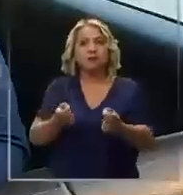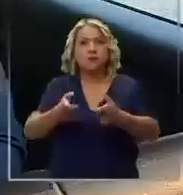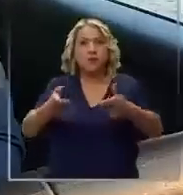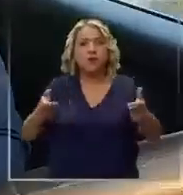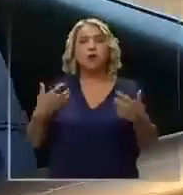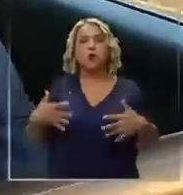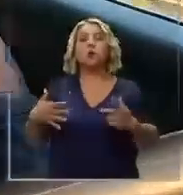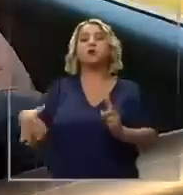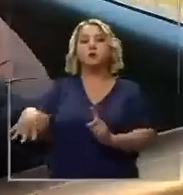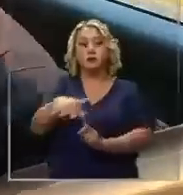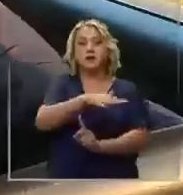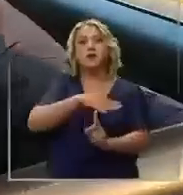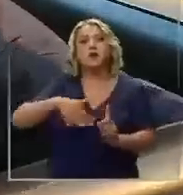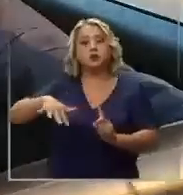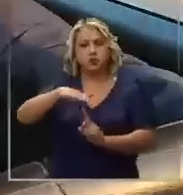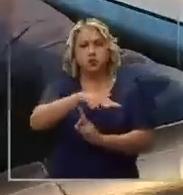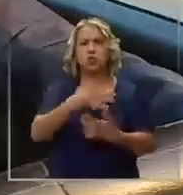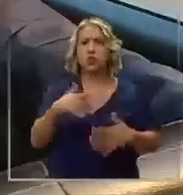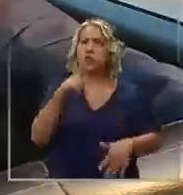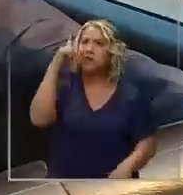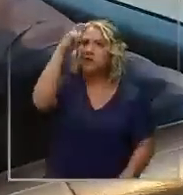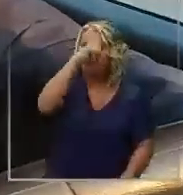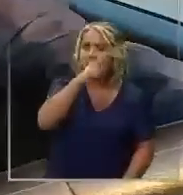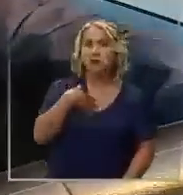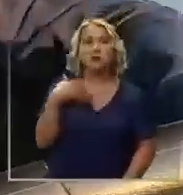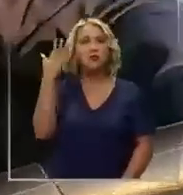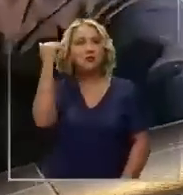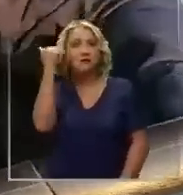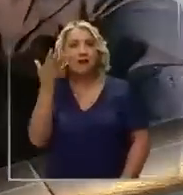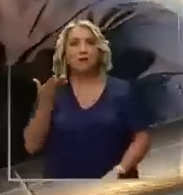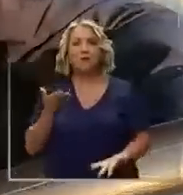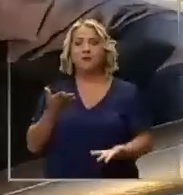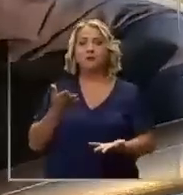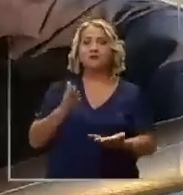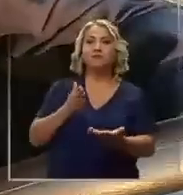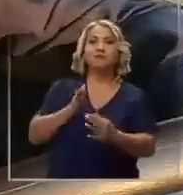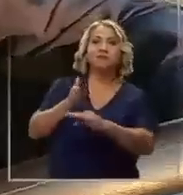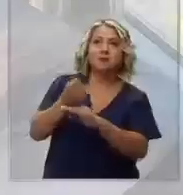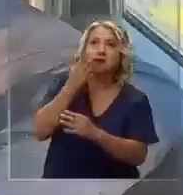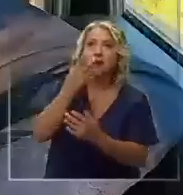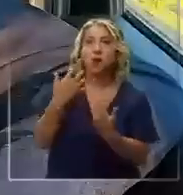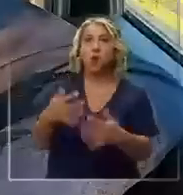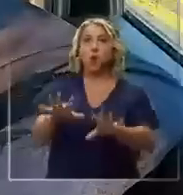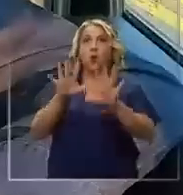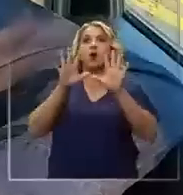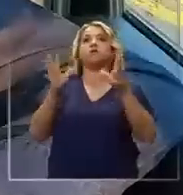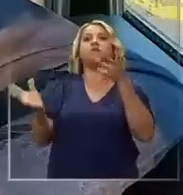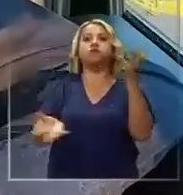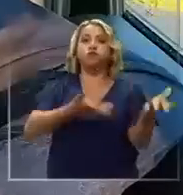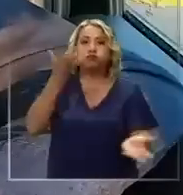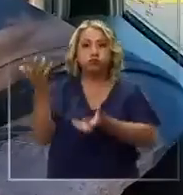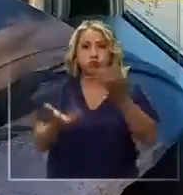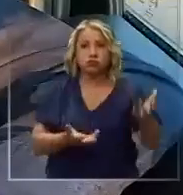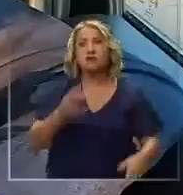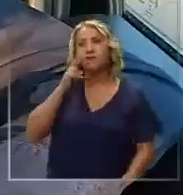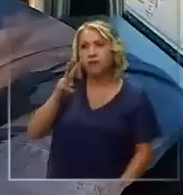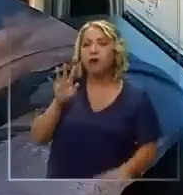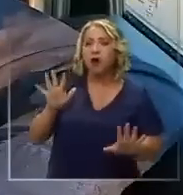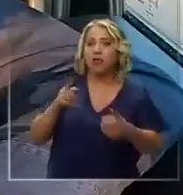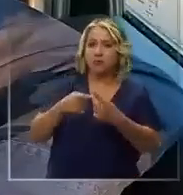era una situación bien compleja, no sabíamos bien a lo que íbamos, pero aparentemente esto iba a ser